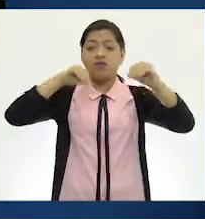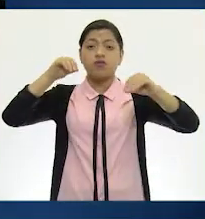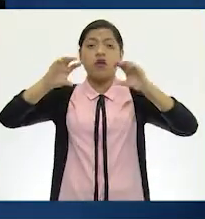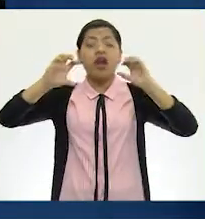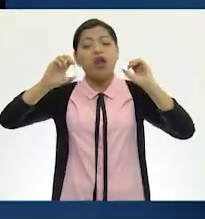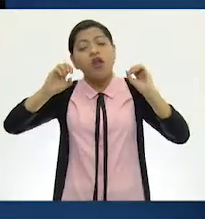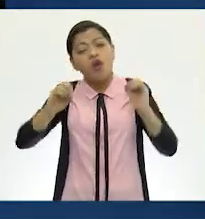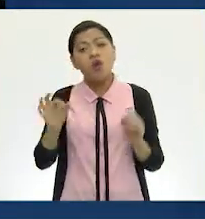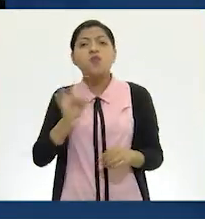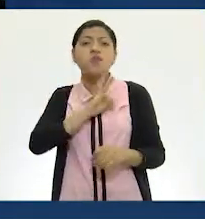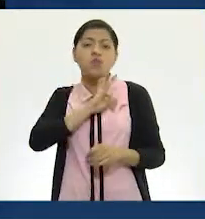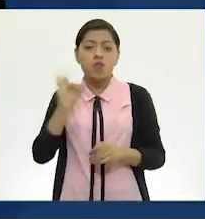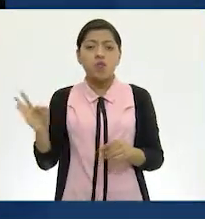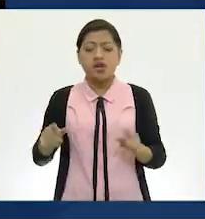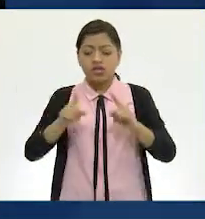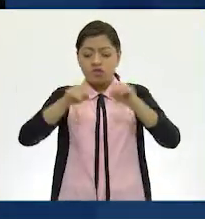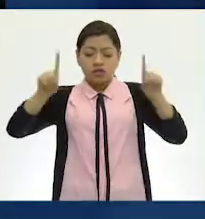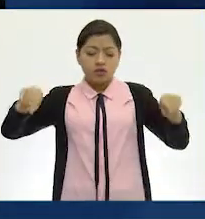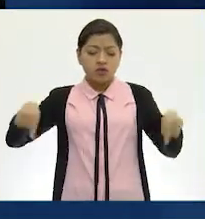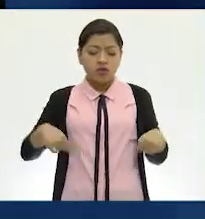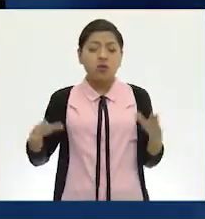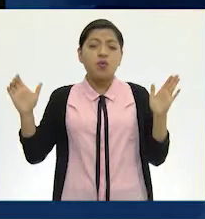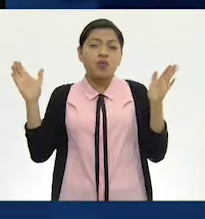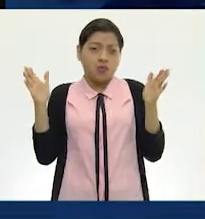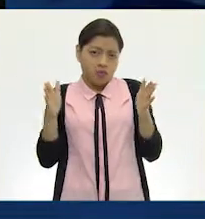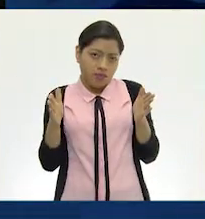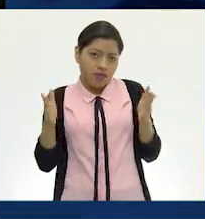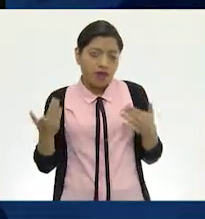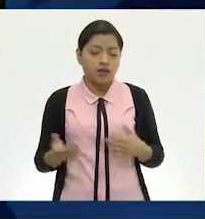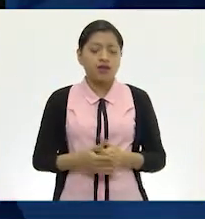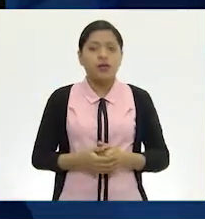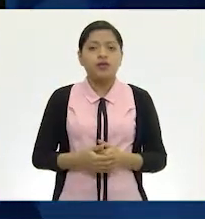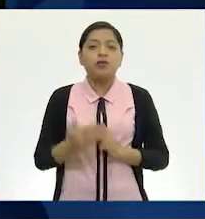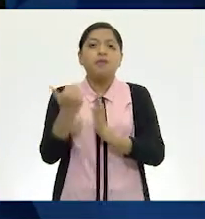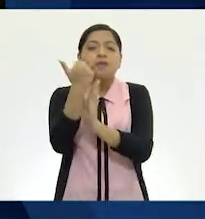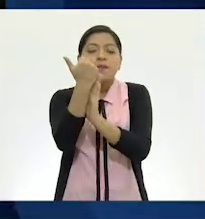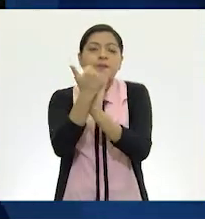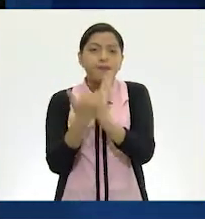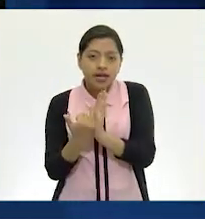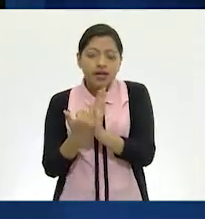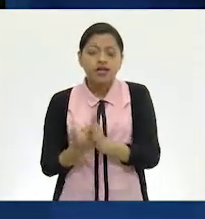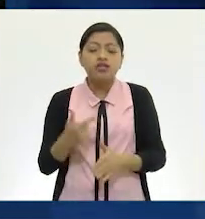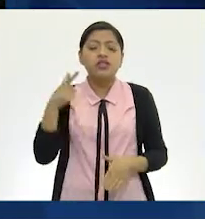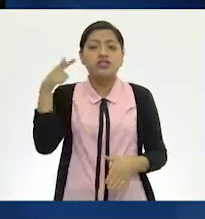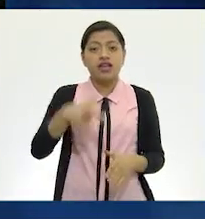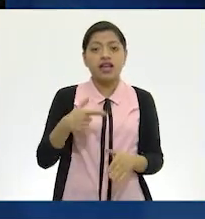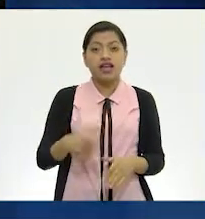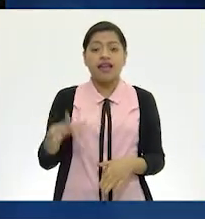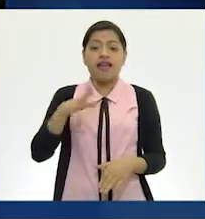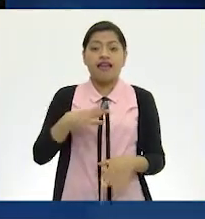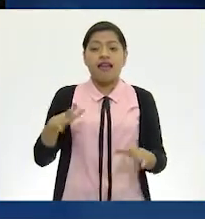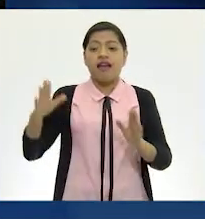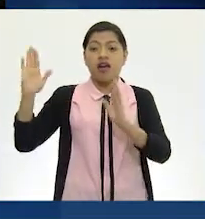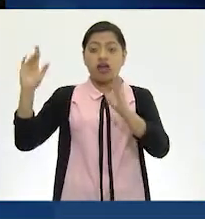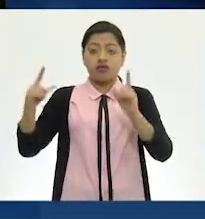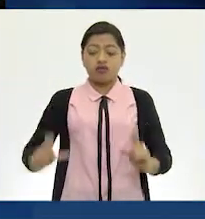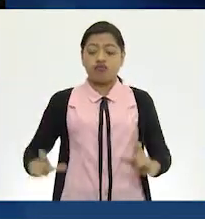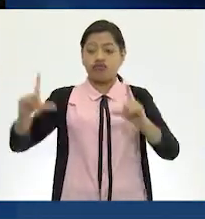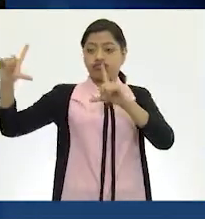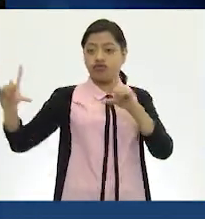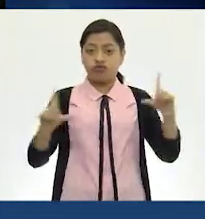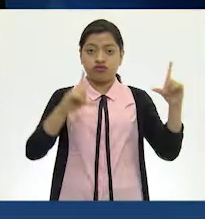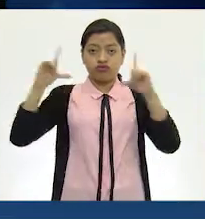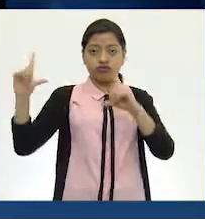otra posibilidad, ¿no?, que es usar los recursos mínimos, ¿no? En este caso, nuestro montaje Sputnik no tiene escenografía, pero no significa que